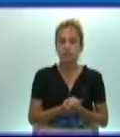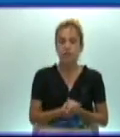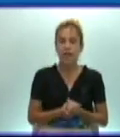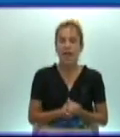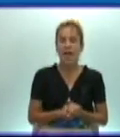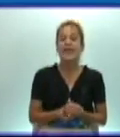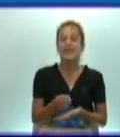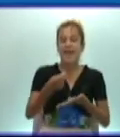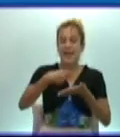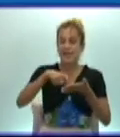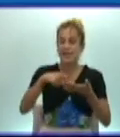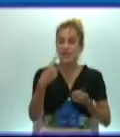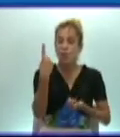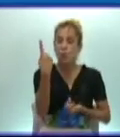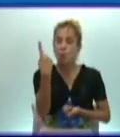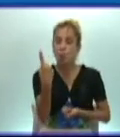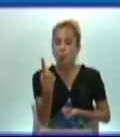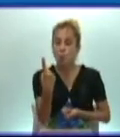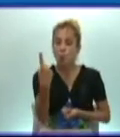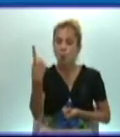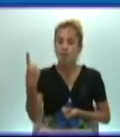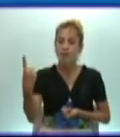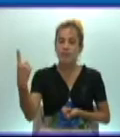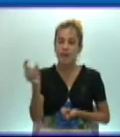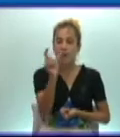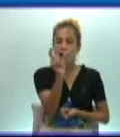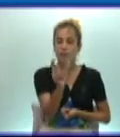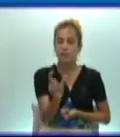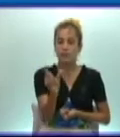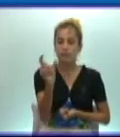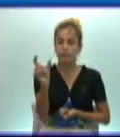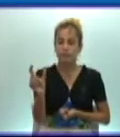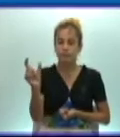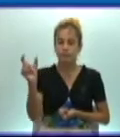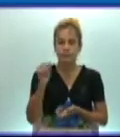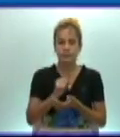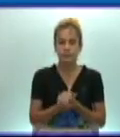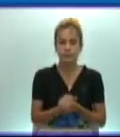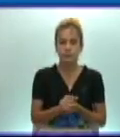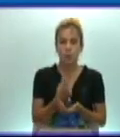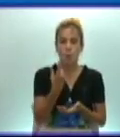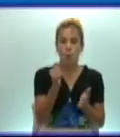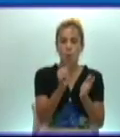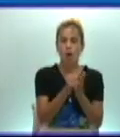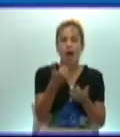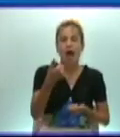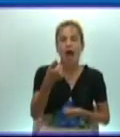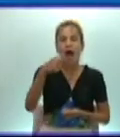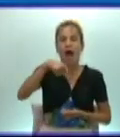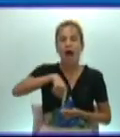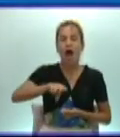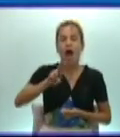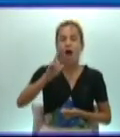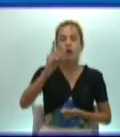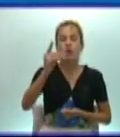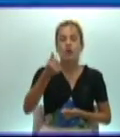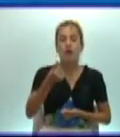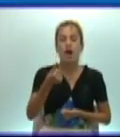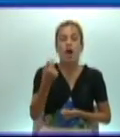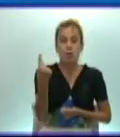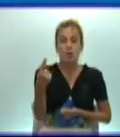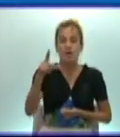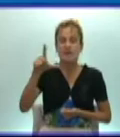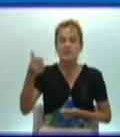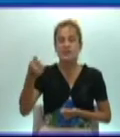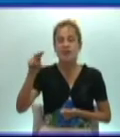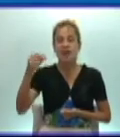escribir una palabra en cada columna. Es decir, una palabra aguda, una palabra llana y